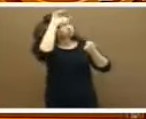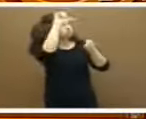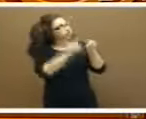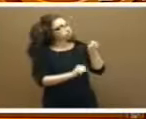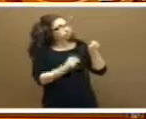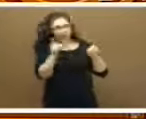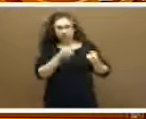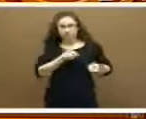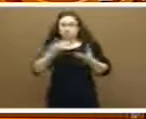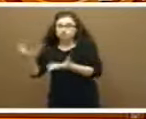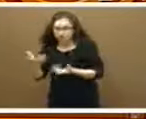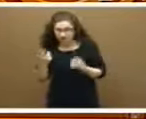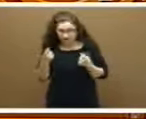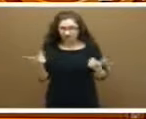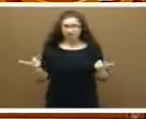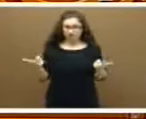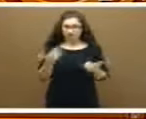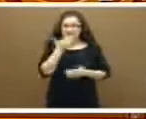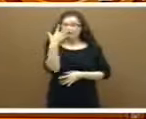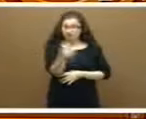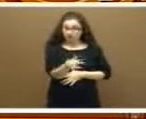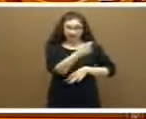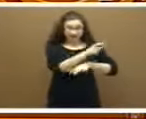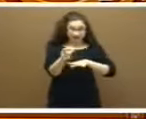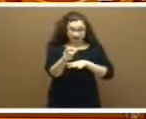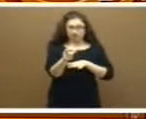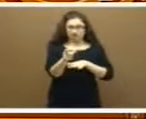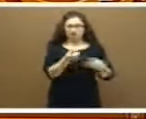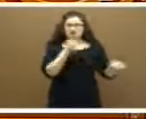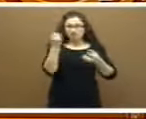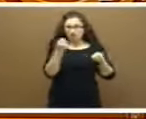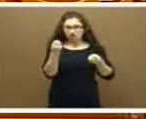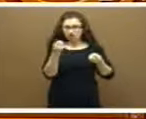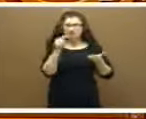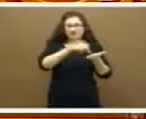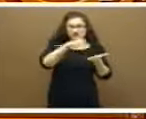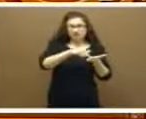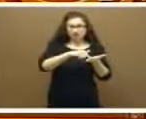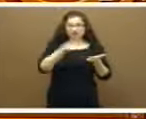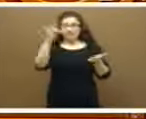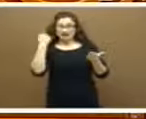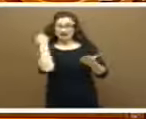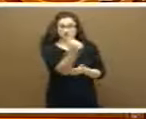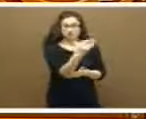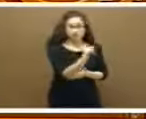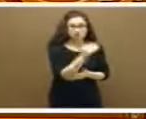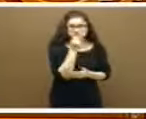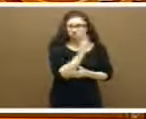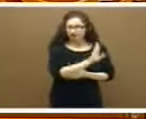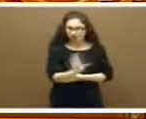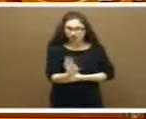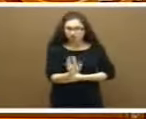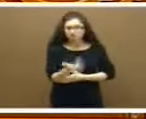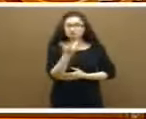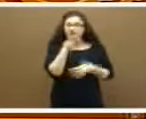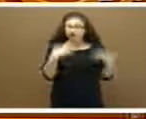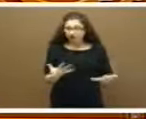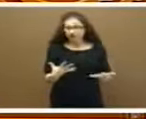la posibilidad de que sus reivindicaciones sean apoyadas, pues mucho mejor. Pero ahora más que nunca, esos colectivos deben de ser